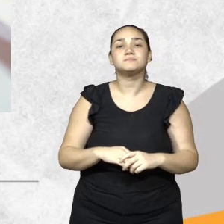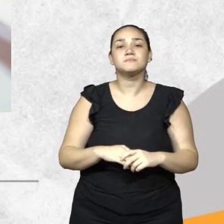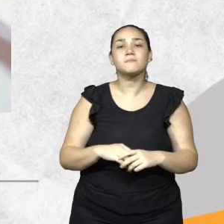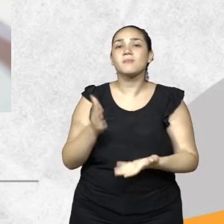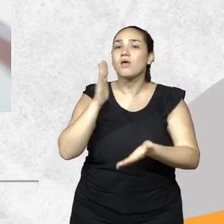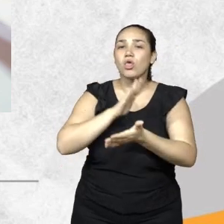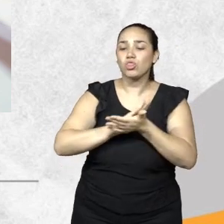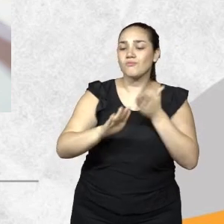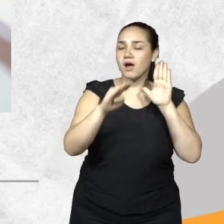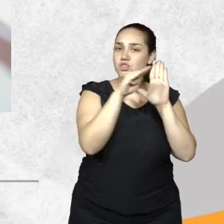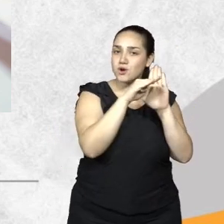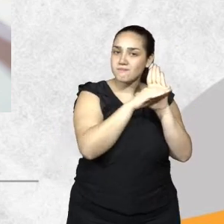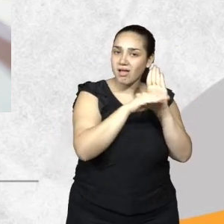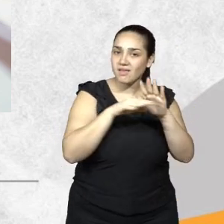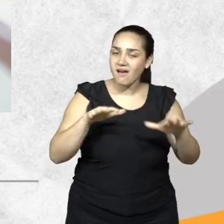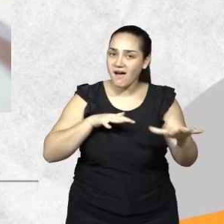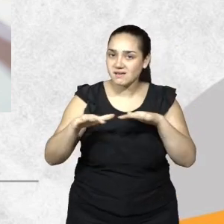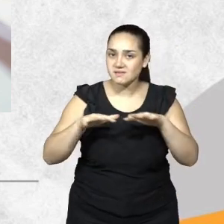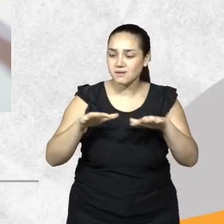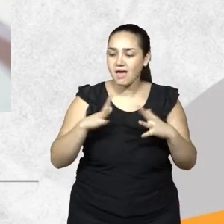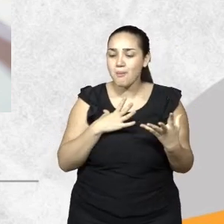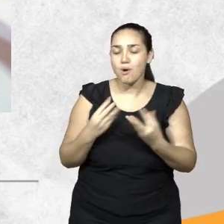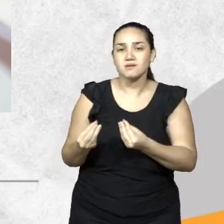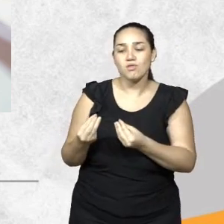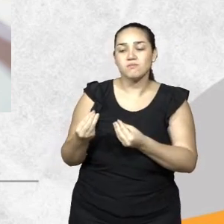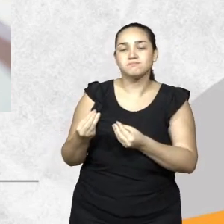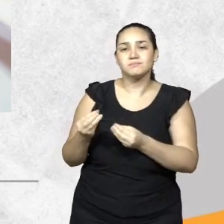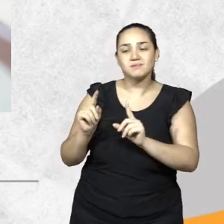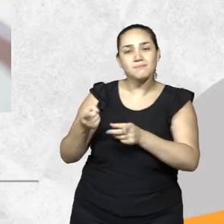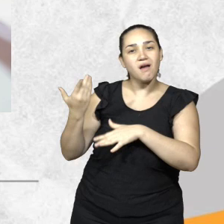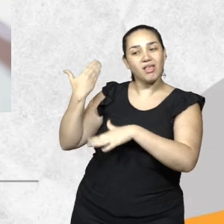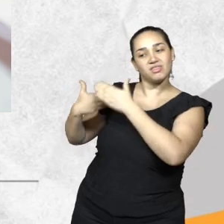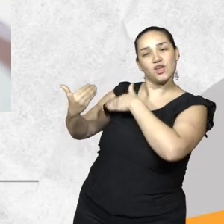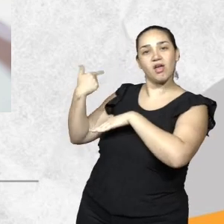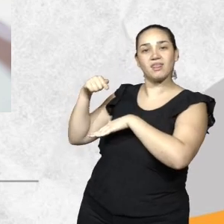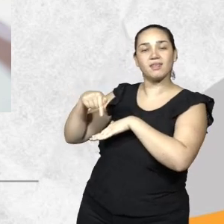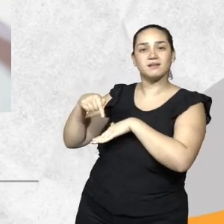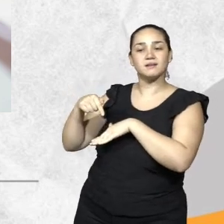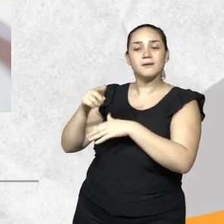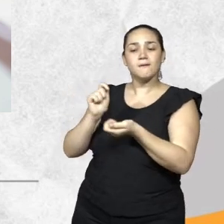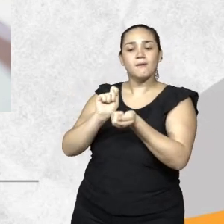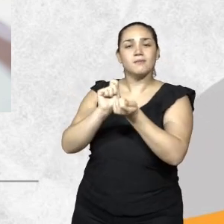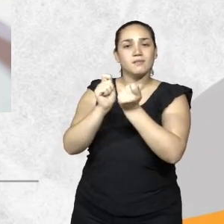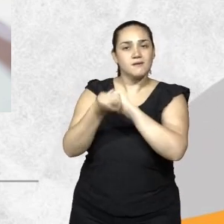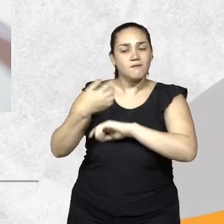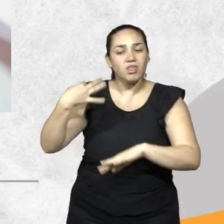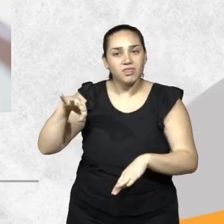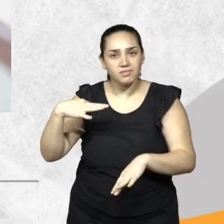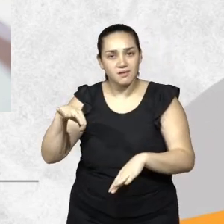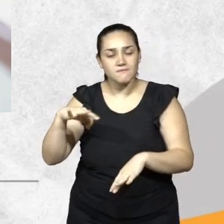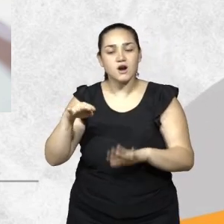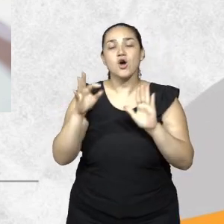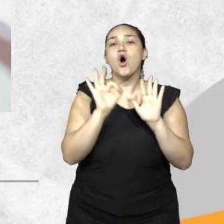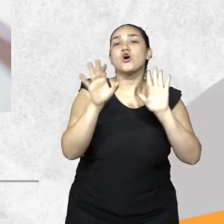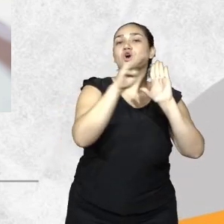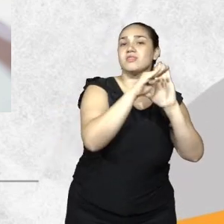la nueva normativa a actividades que se vienen desarrollando con anterioridad, el poder y el deber de modificación de requisitos o